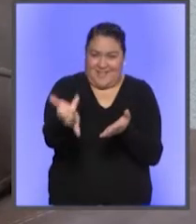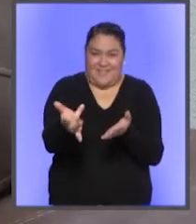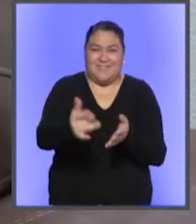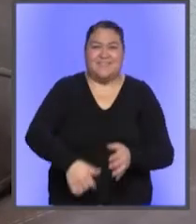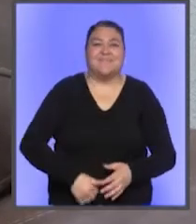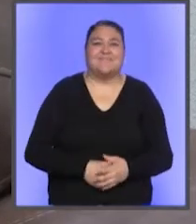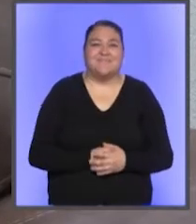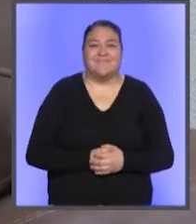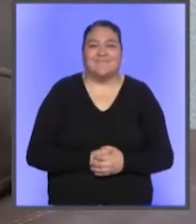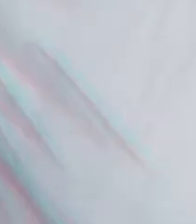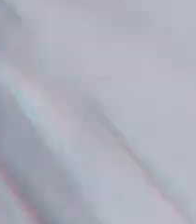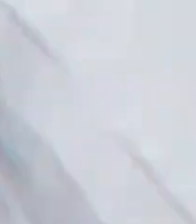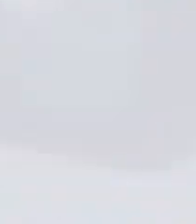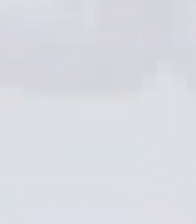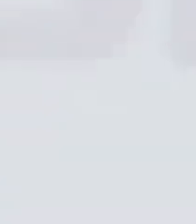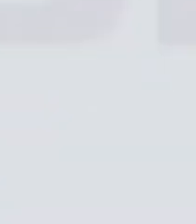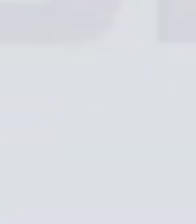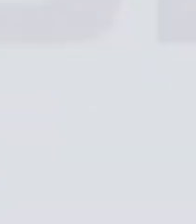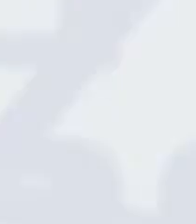su acompañamiento